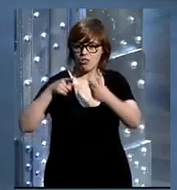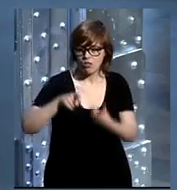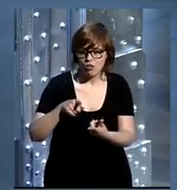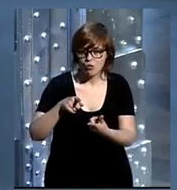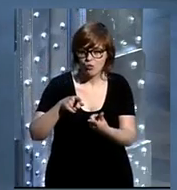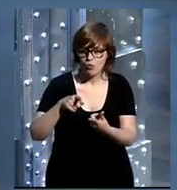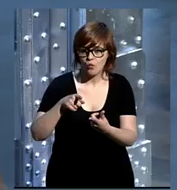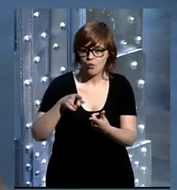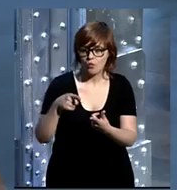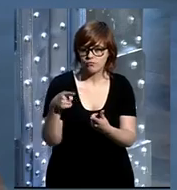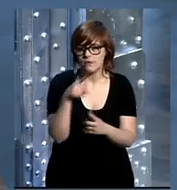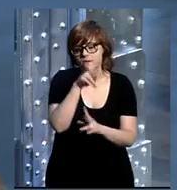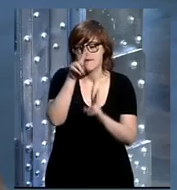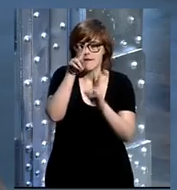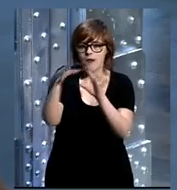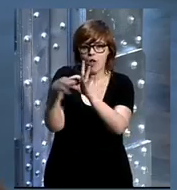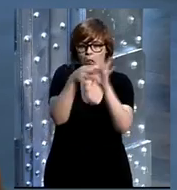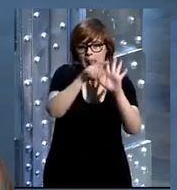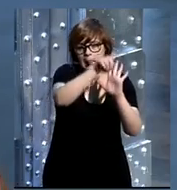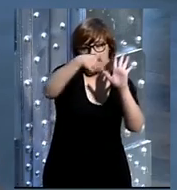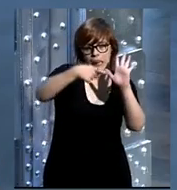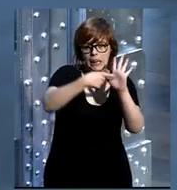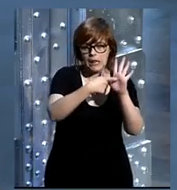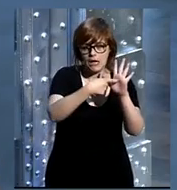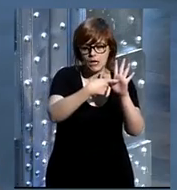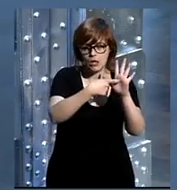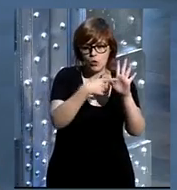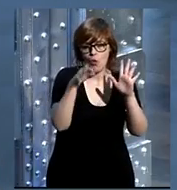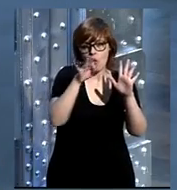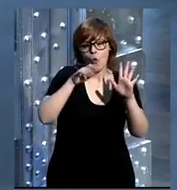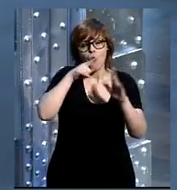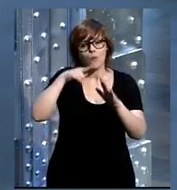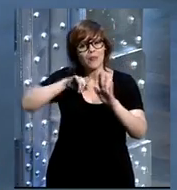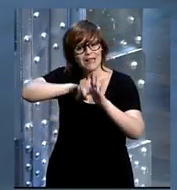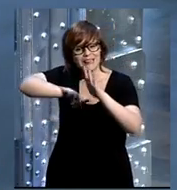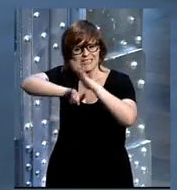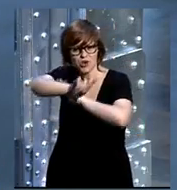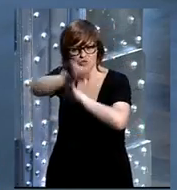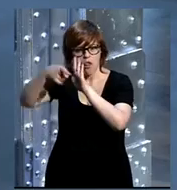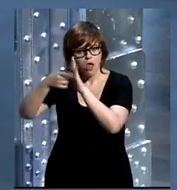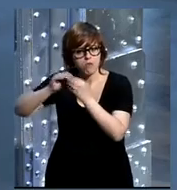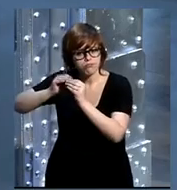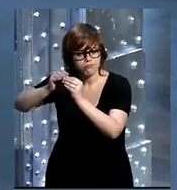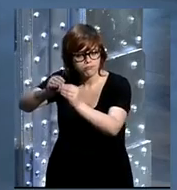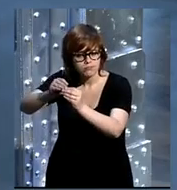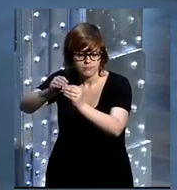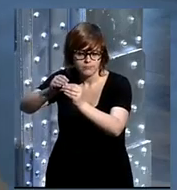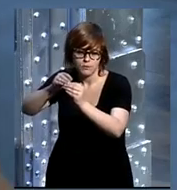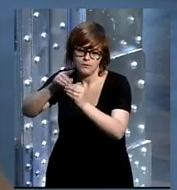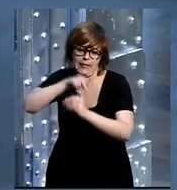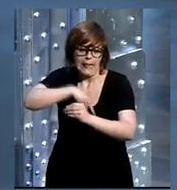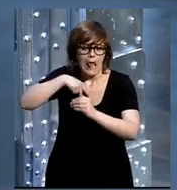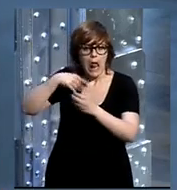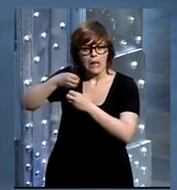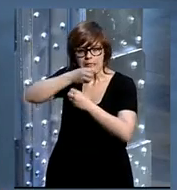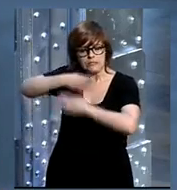vista de la ley y del desarrollo legislativo a lo largo de toda la historia, pues,